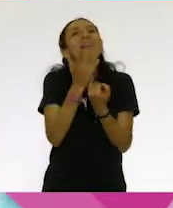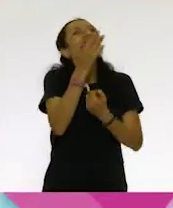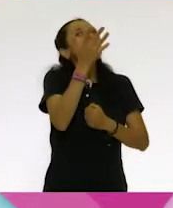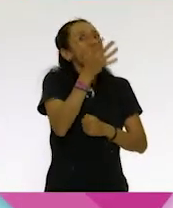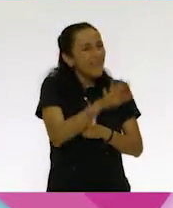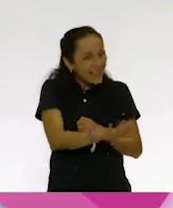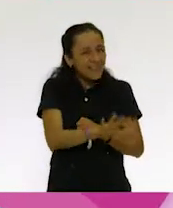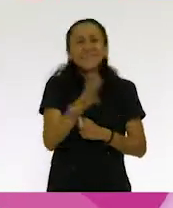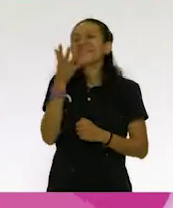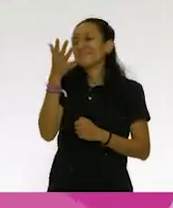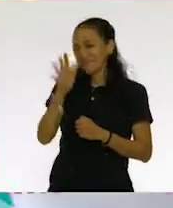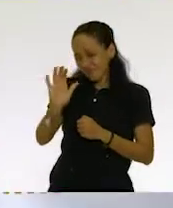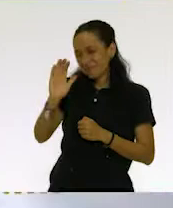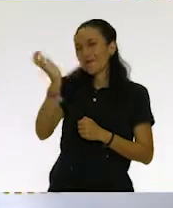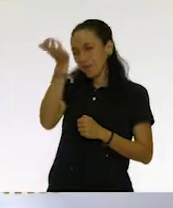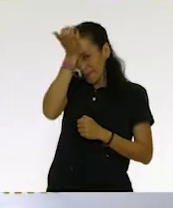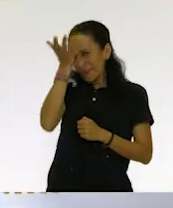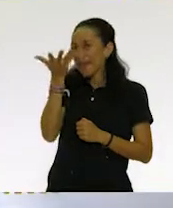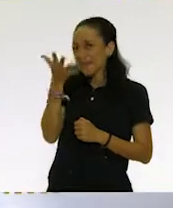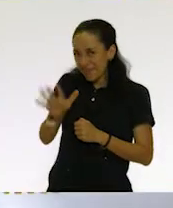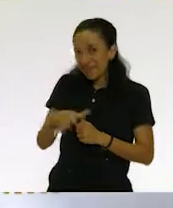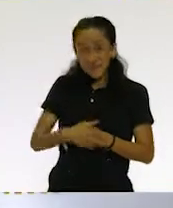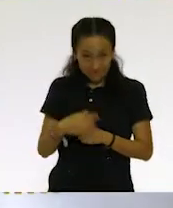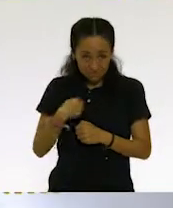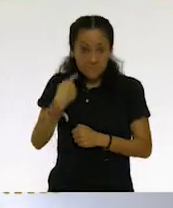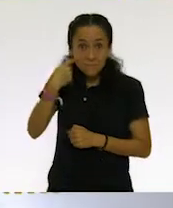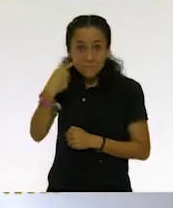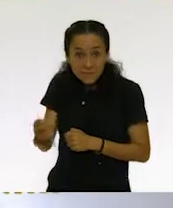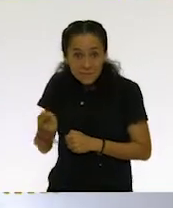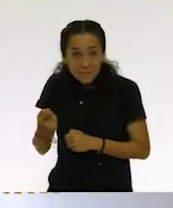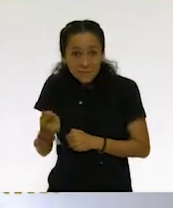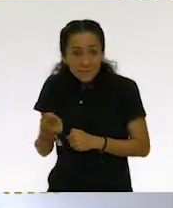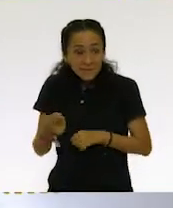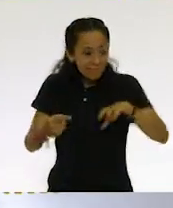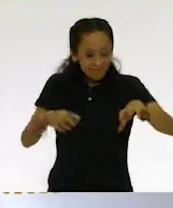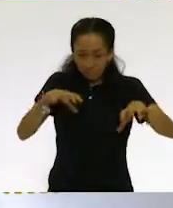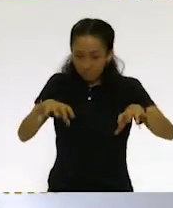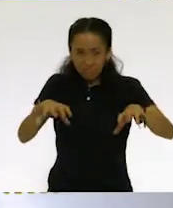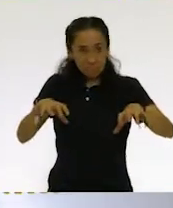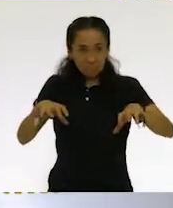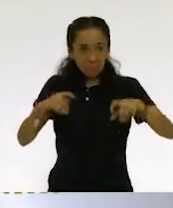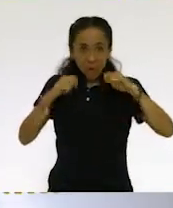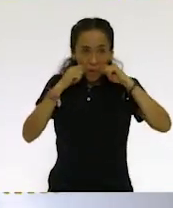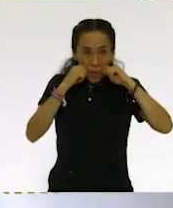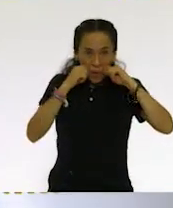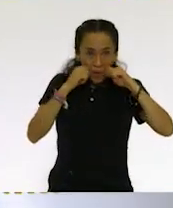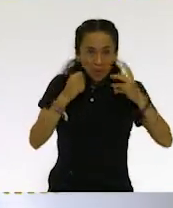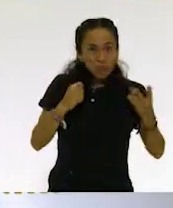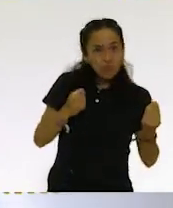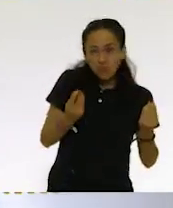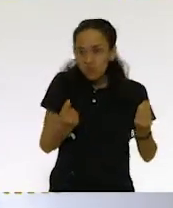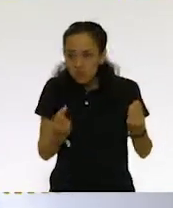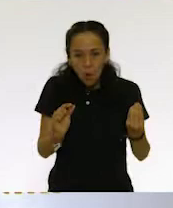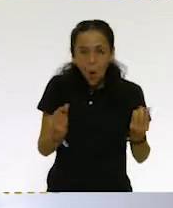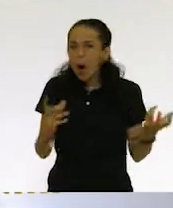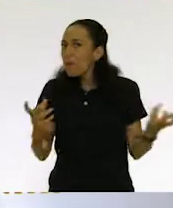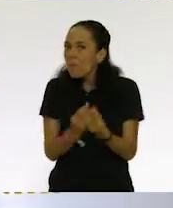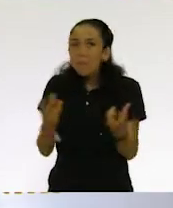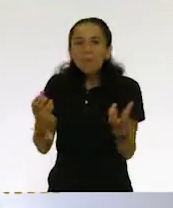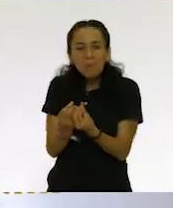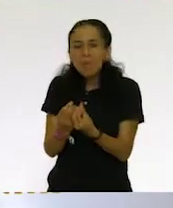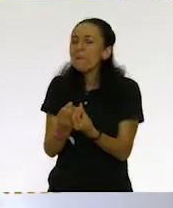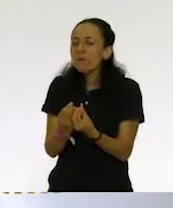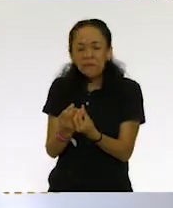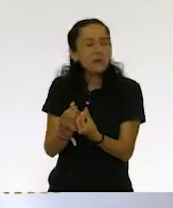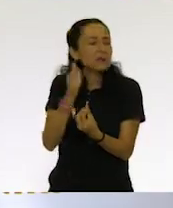10 ovejas. ¿Ya viste? Entonces tenemos las 10 ovejas, Eric. ¡Qué interesante! Sí, en cualquiera de las combinaciones,